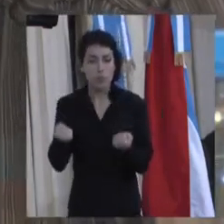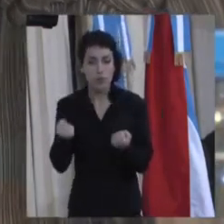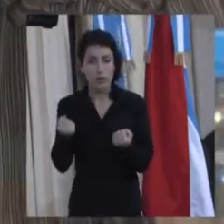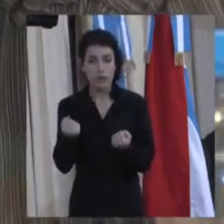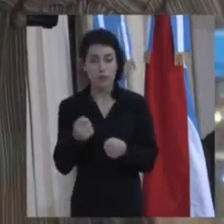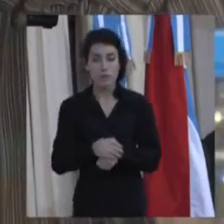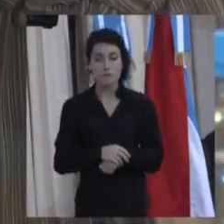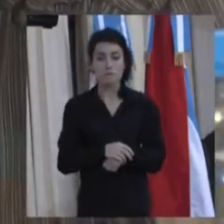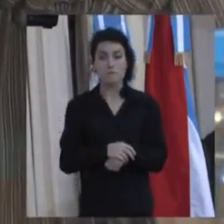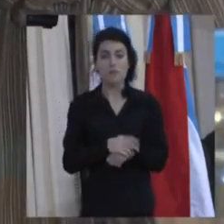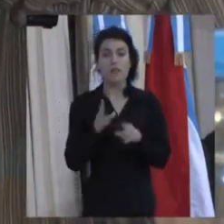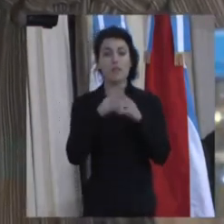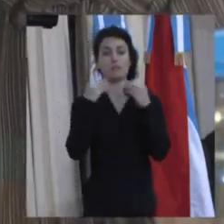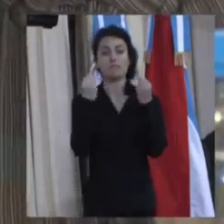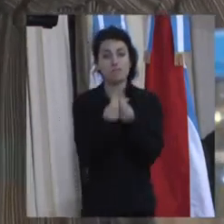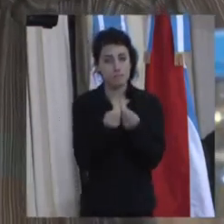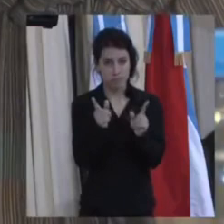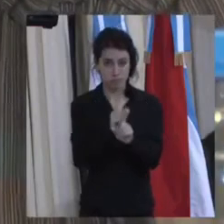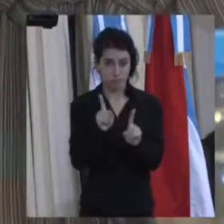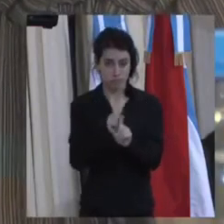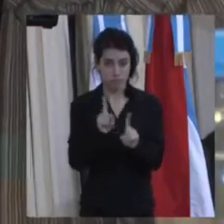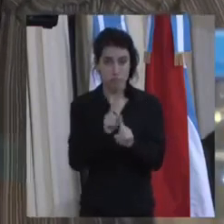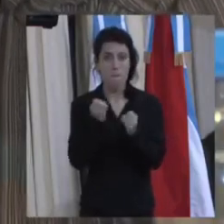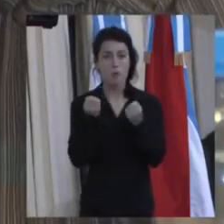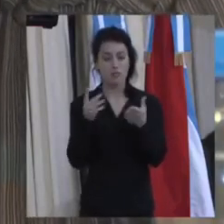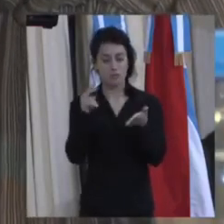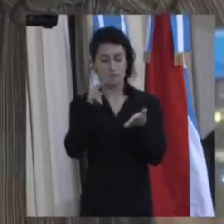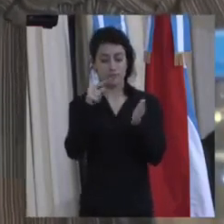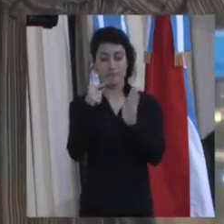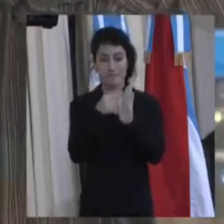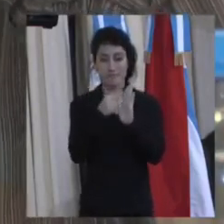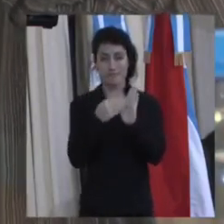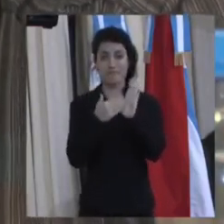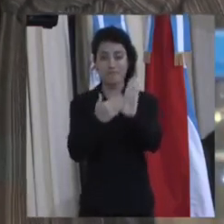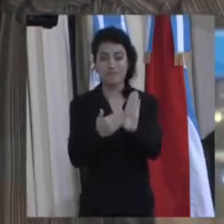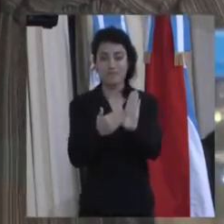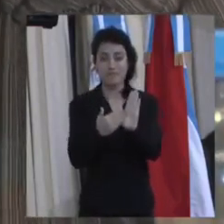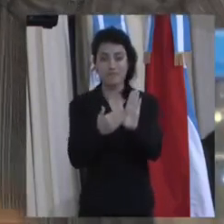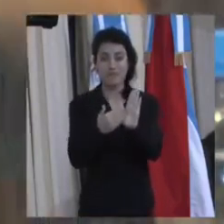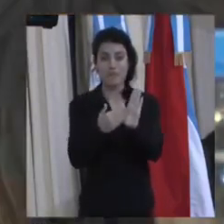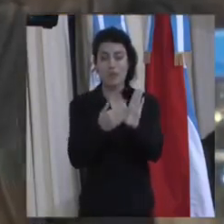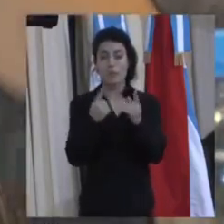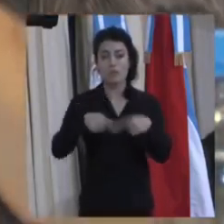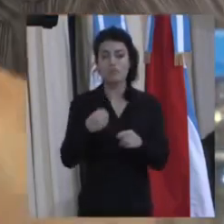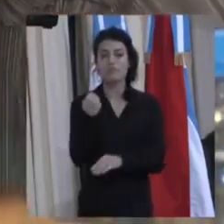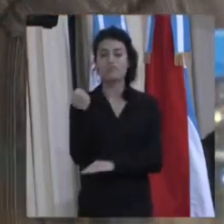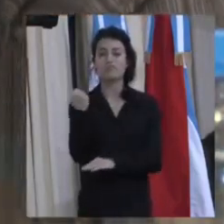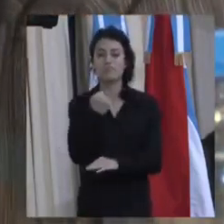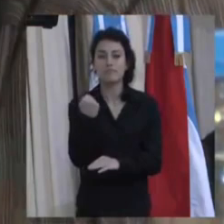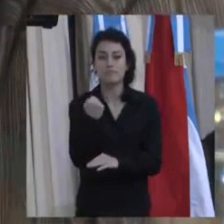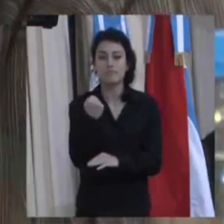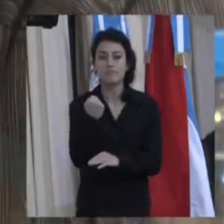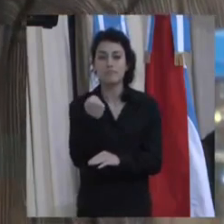está concluida porque esos documentos de los ejes, las CRES